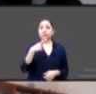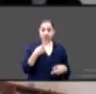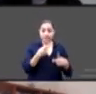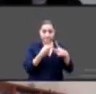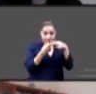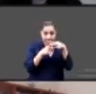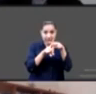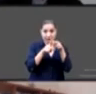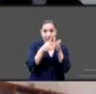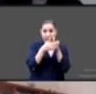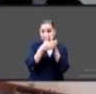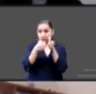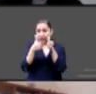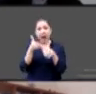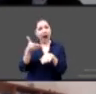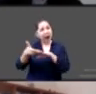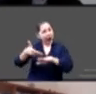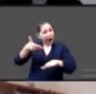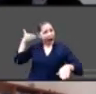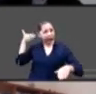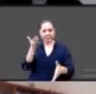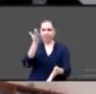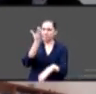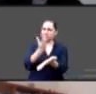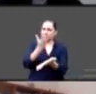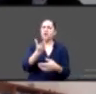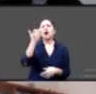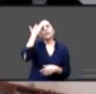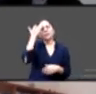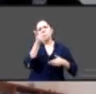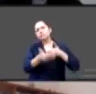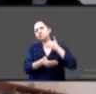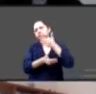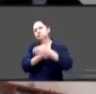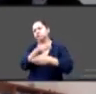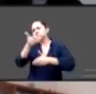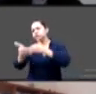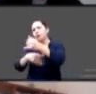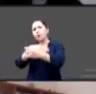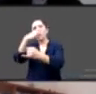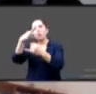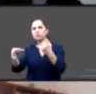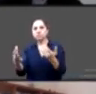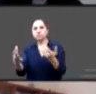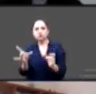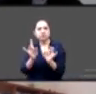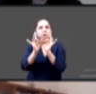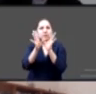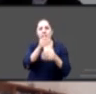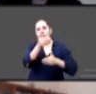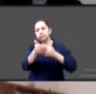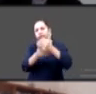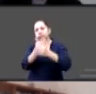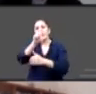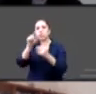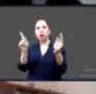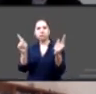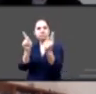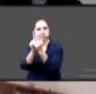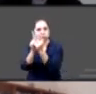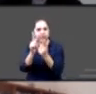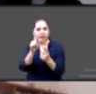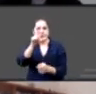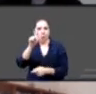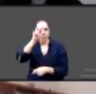últimas consecuencias. Las últimas consecuencias podría ser un encuentro físico entre el agresor y la víctima y podrían existir otros tipos de delitos, además de